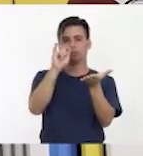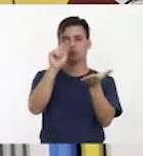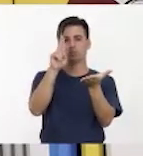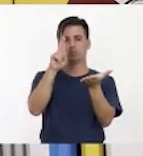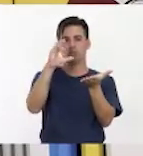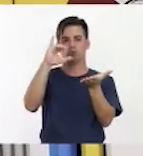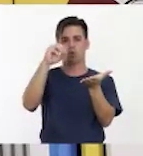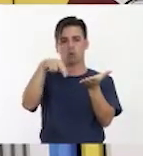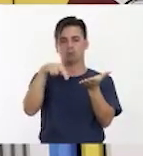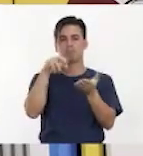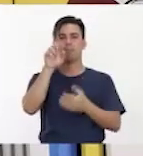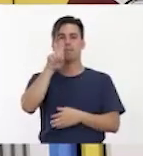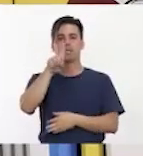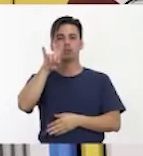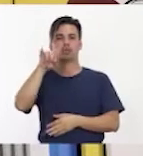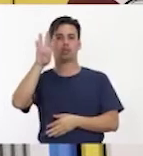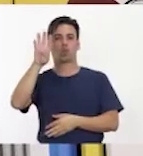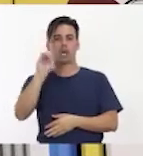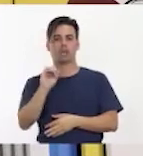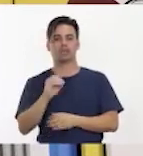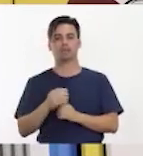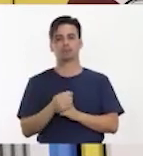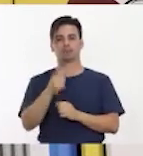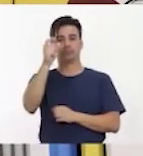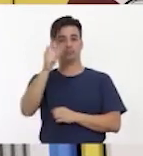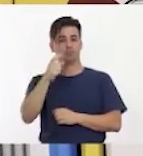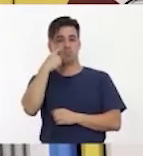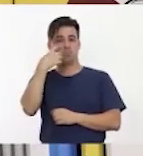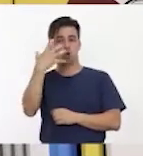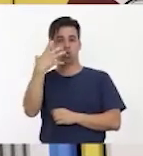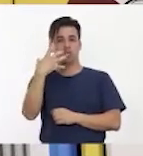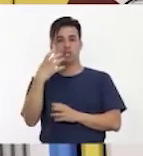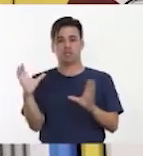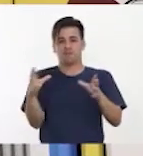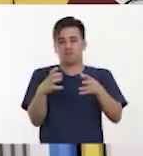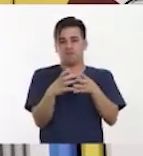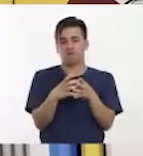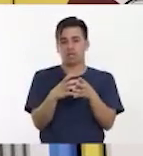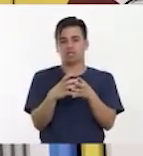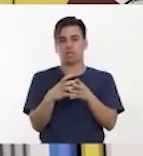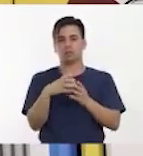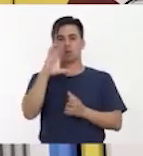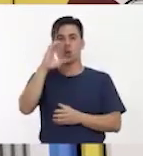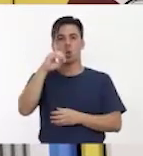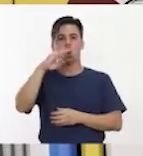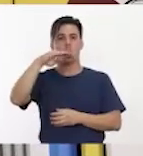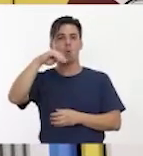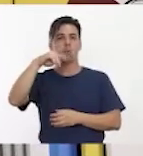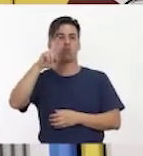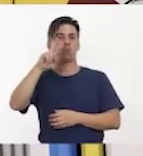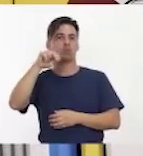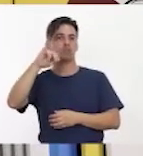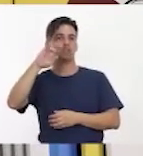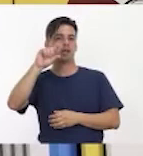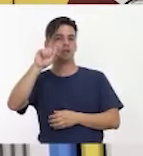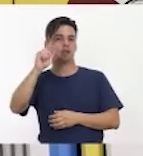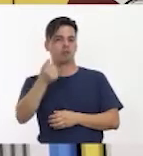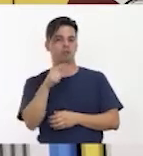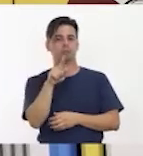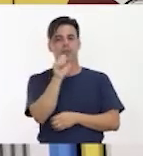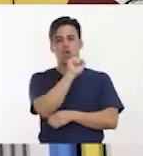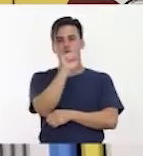jugado por las fuerzas progresistas y comunistas en estos logros que se ven reflejados en esta Constitución.